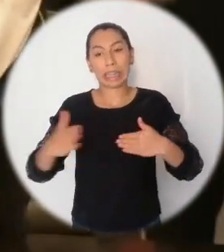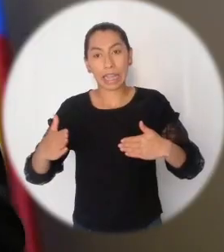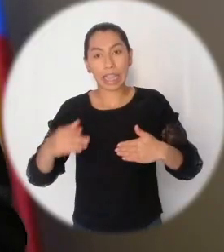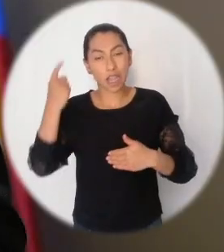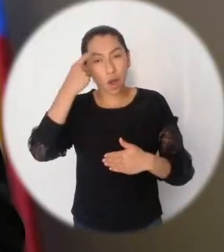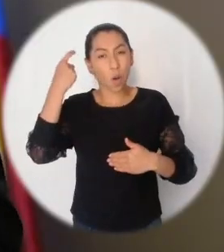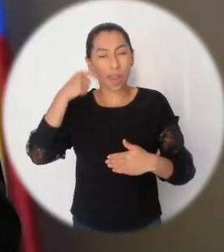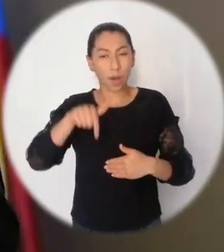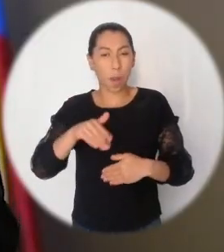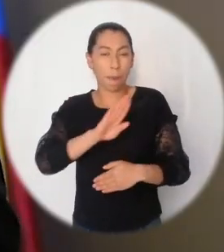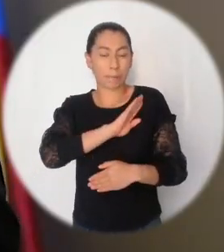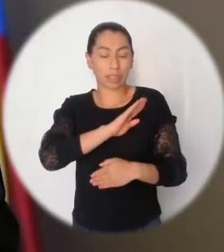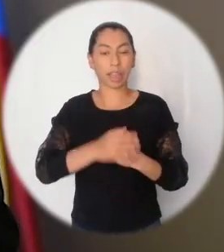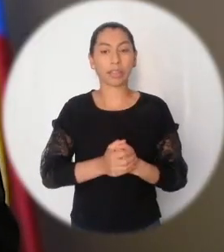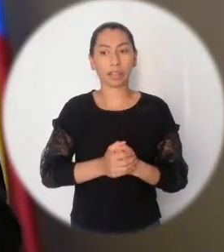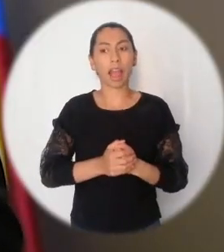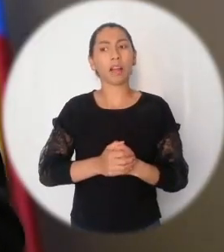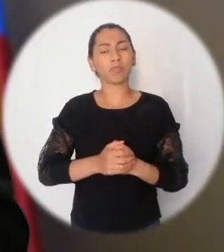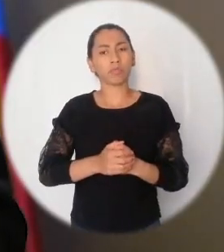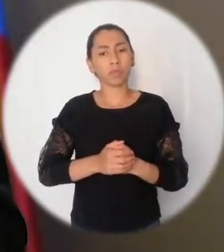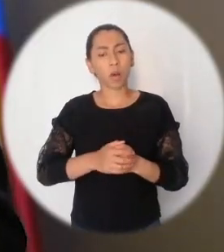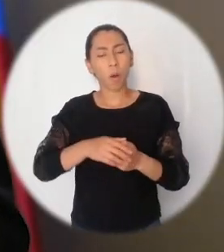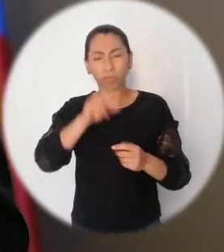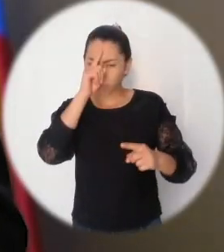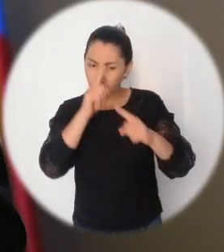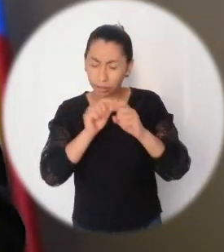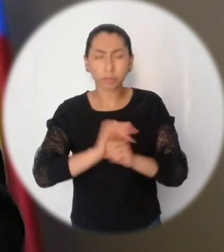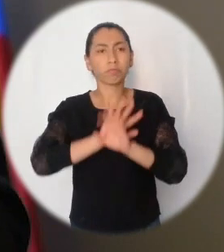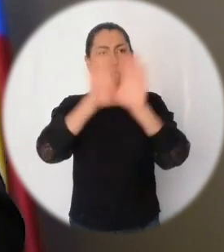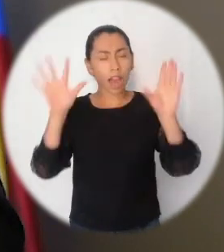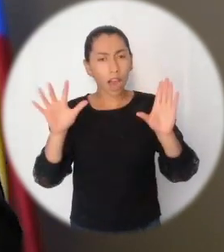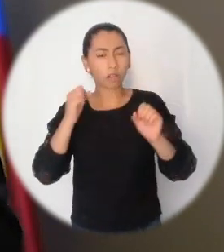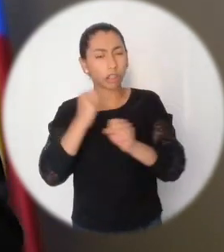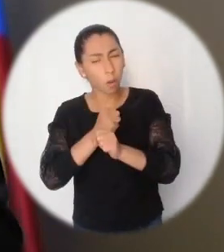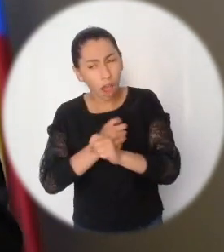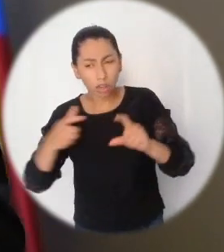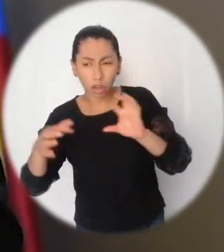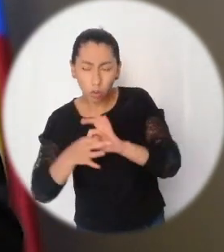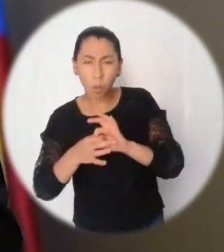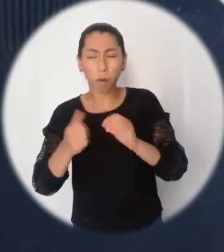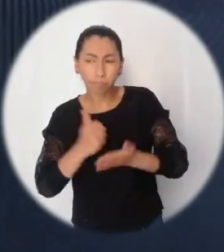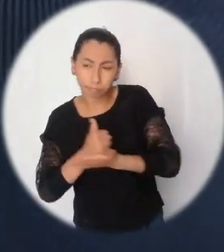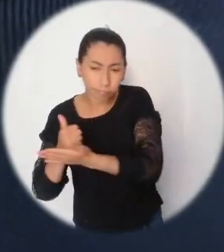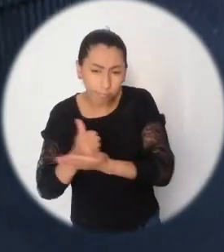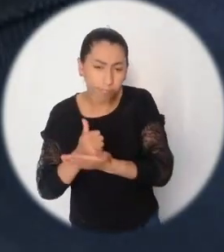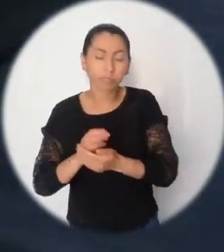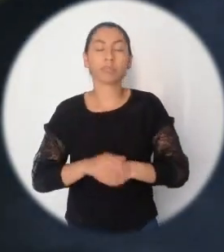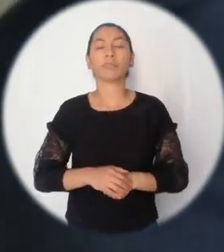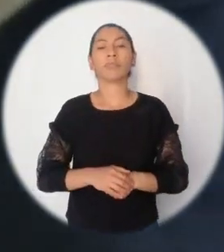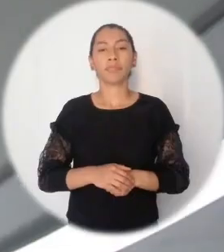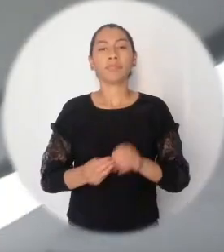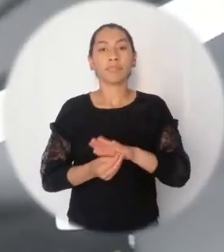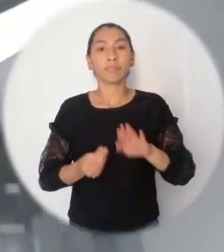el gobierno del presidente Iván Duque, la instrucción fue muy clara: trabajar de la mano, complementarse, ayudarse mutuamente. Con